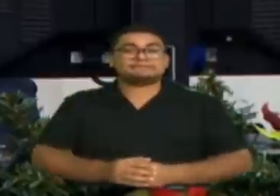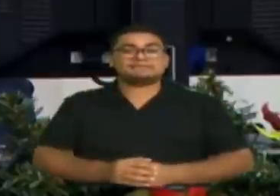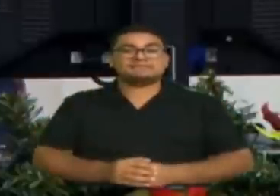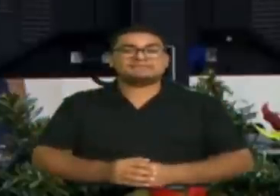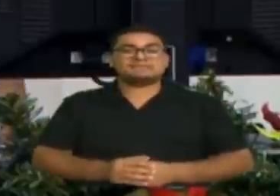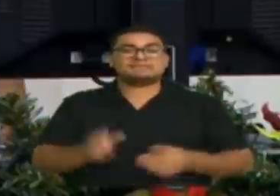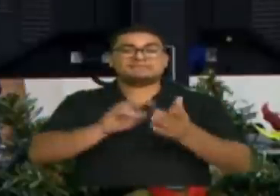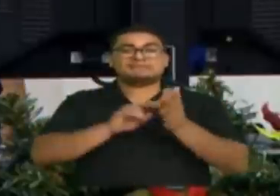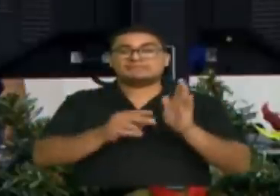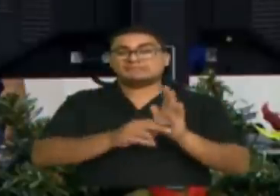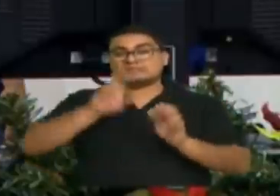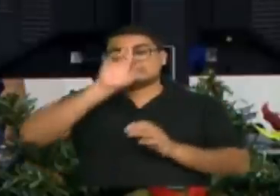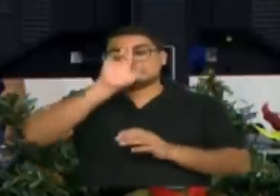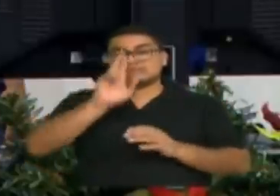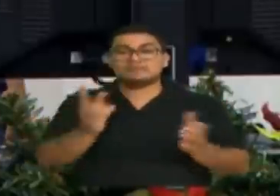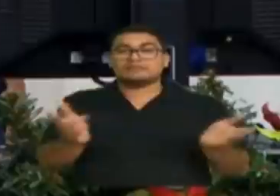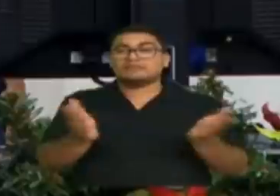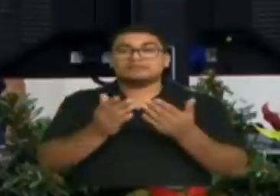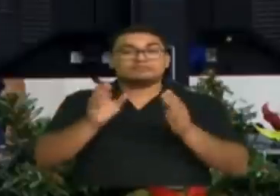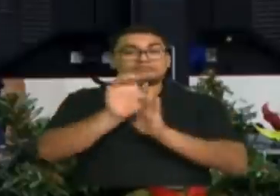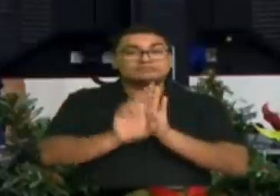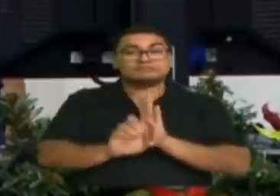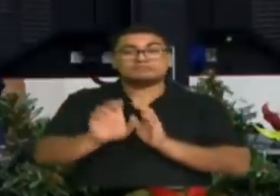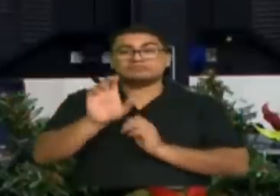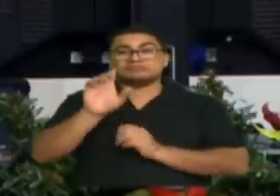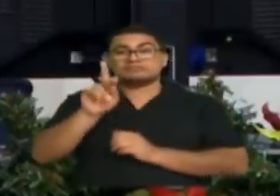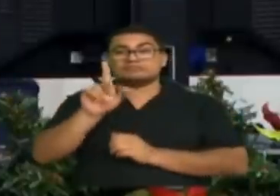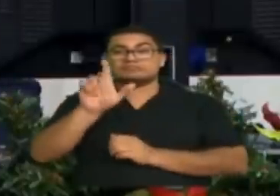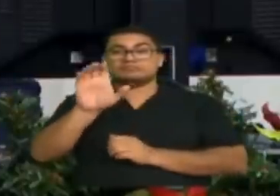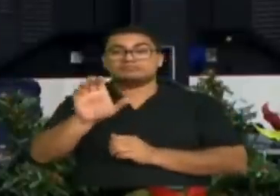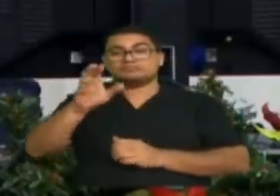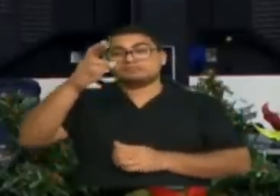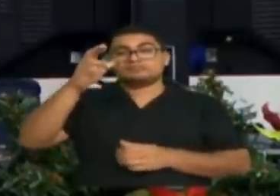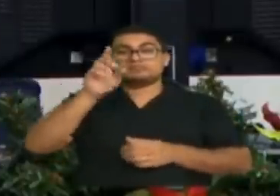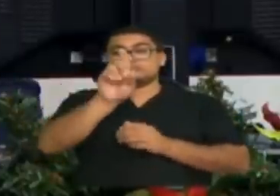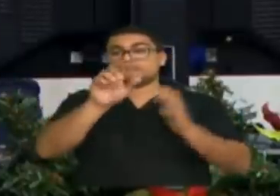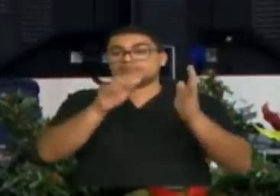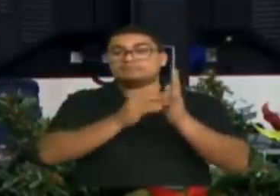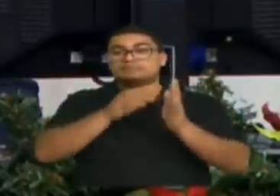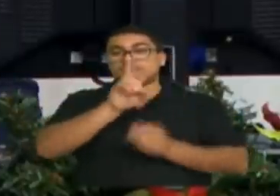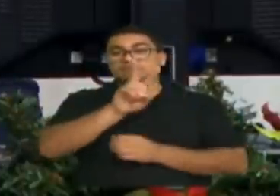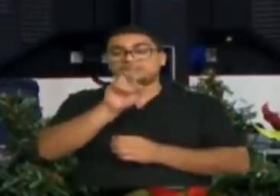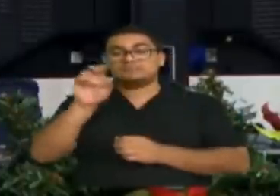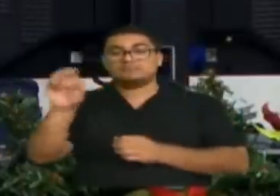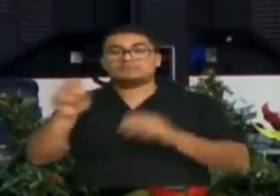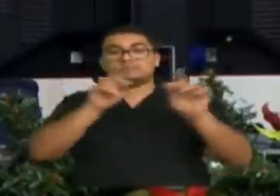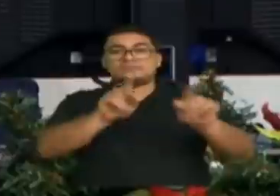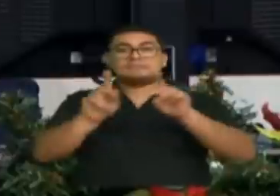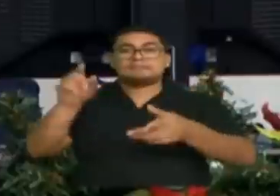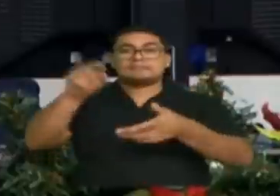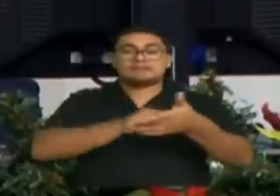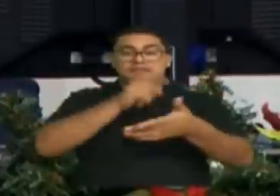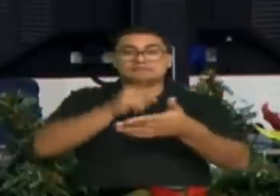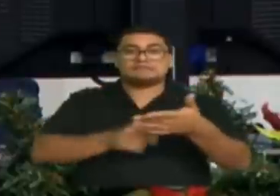acción lesiona el estatuto del PLC, la autoridad de 1.200 convencionales que votaron libremente